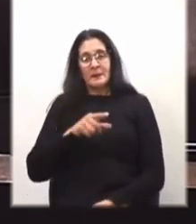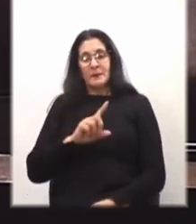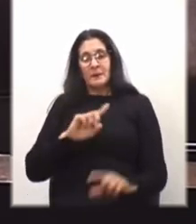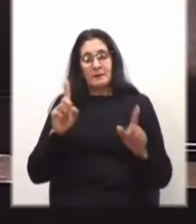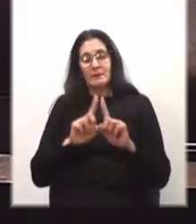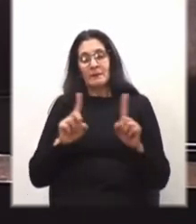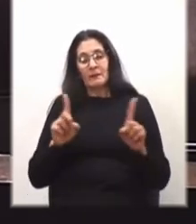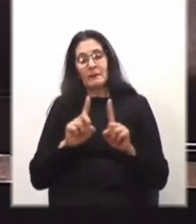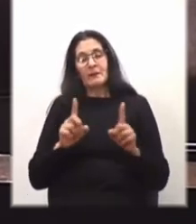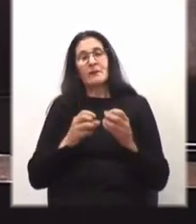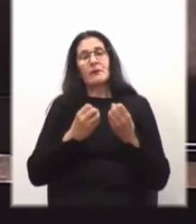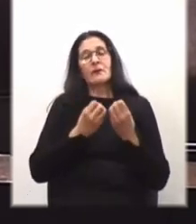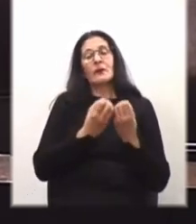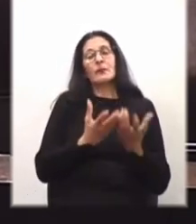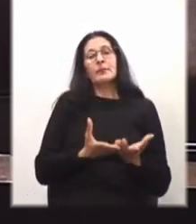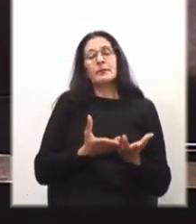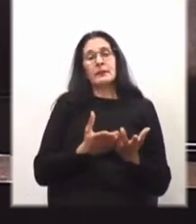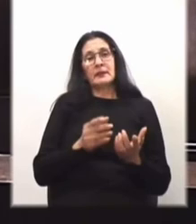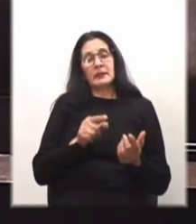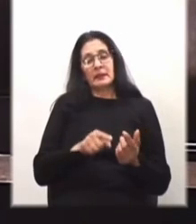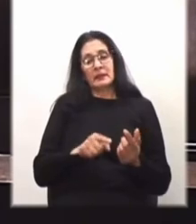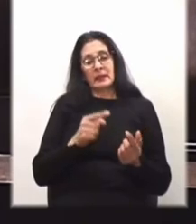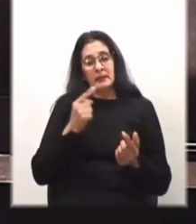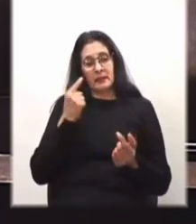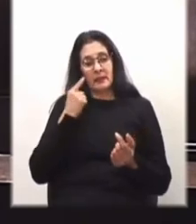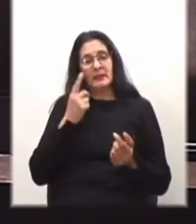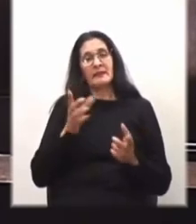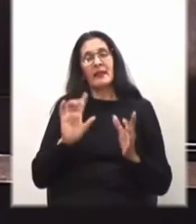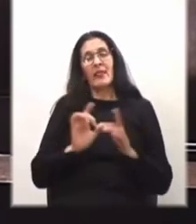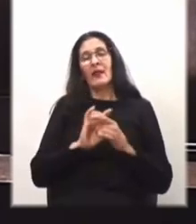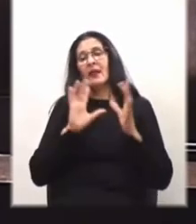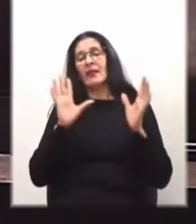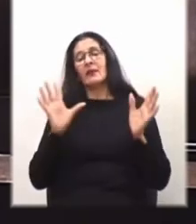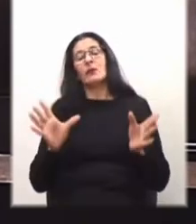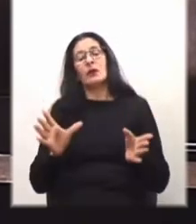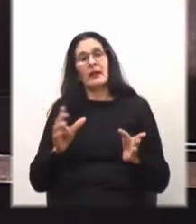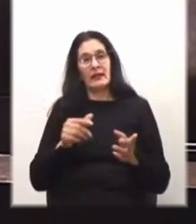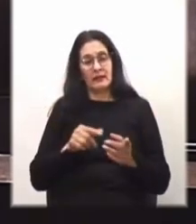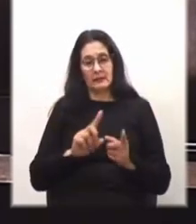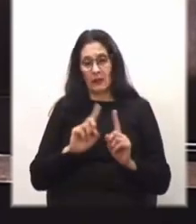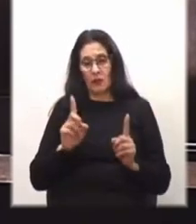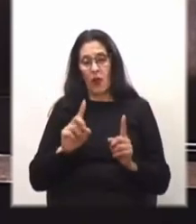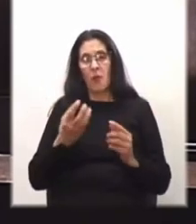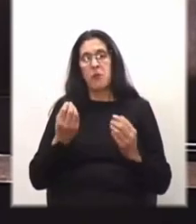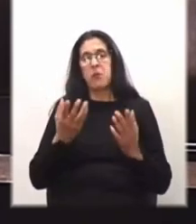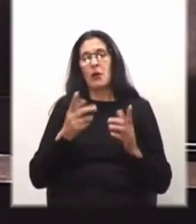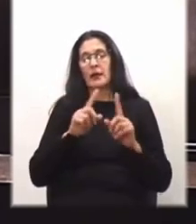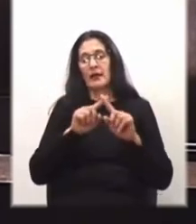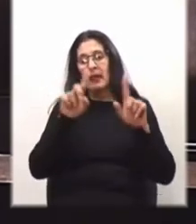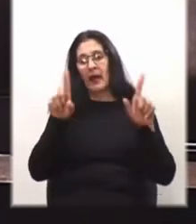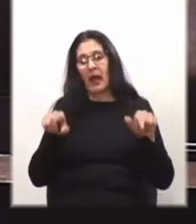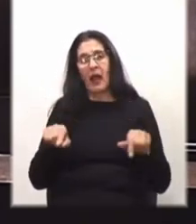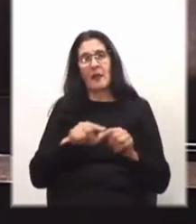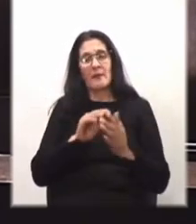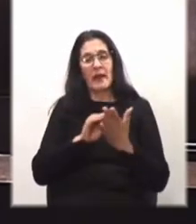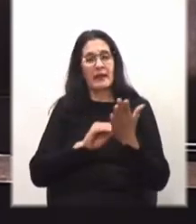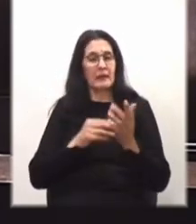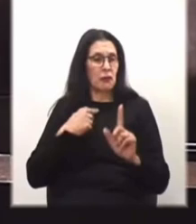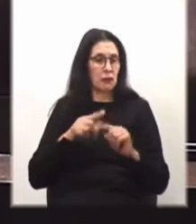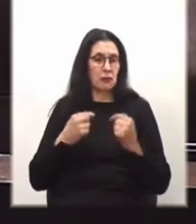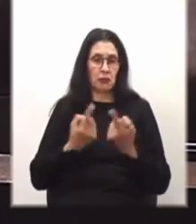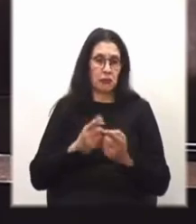fuera una generación que hubiera descreído la democracia, simplemente por razones de almanaque no habíamos